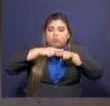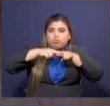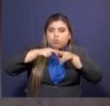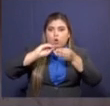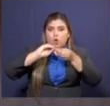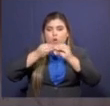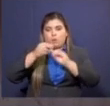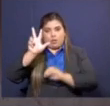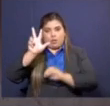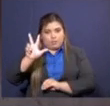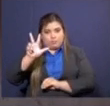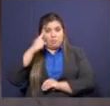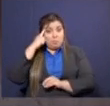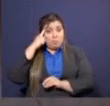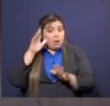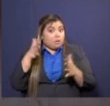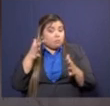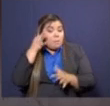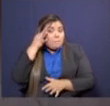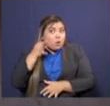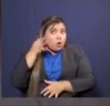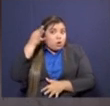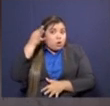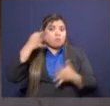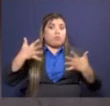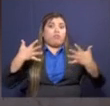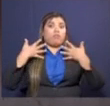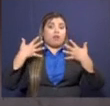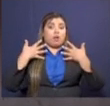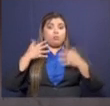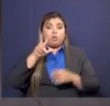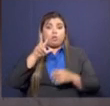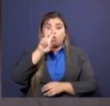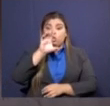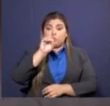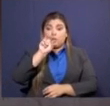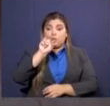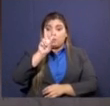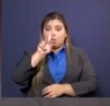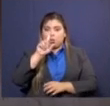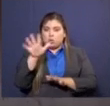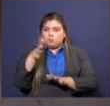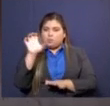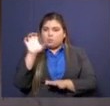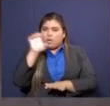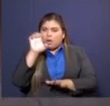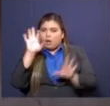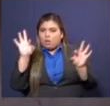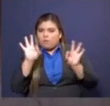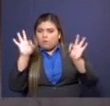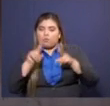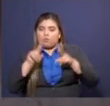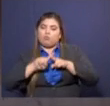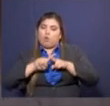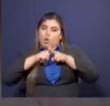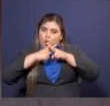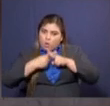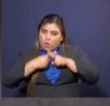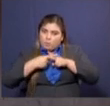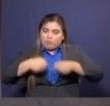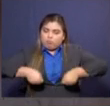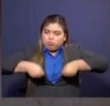para que el próximo verano del 2021 inicien